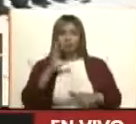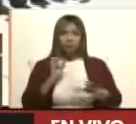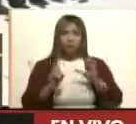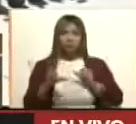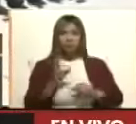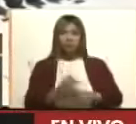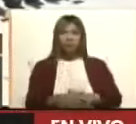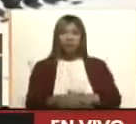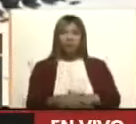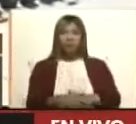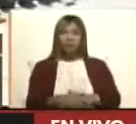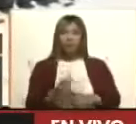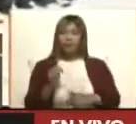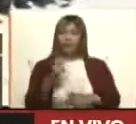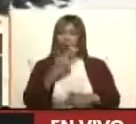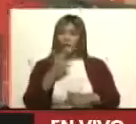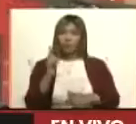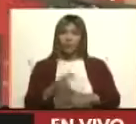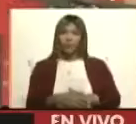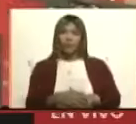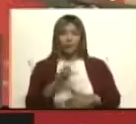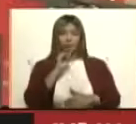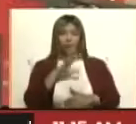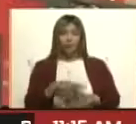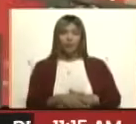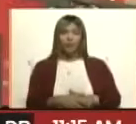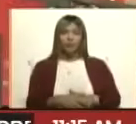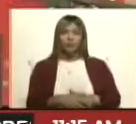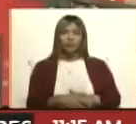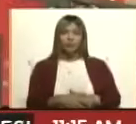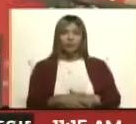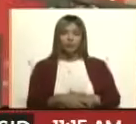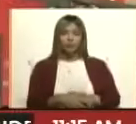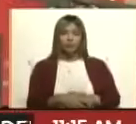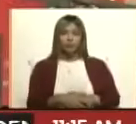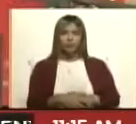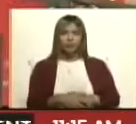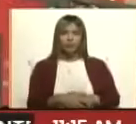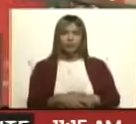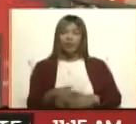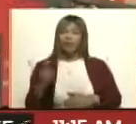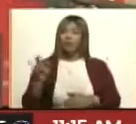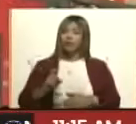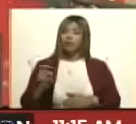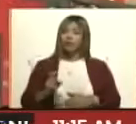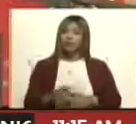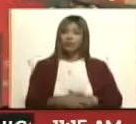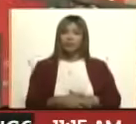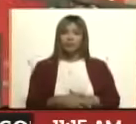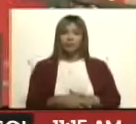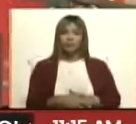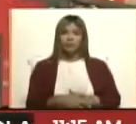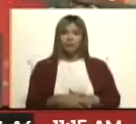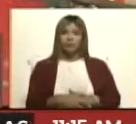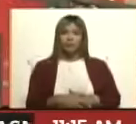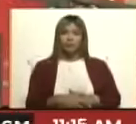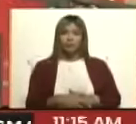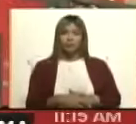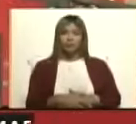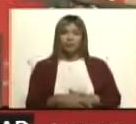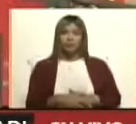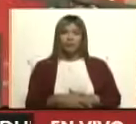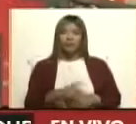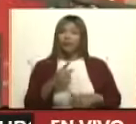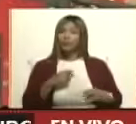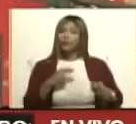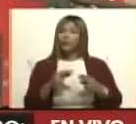entender este compromiso histórico. Es necesario que eso